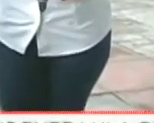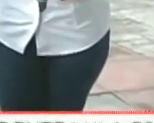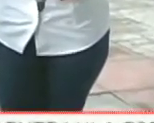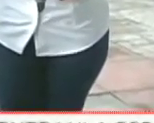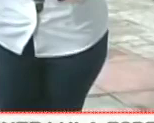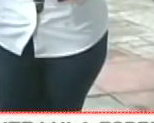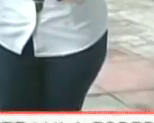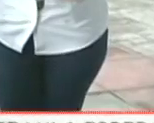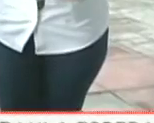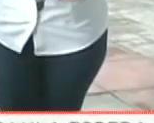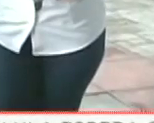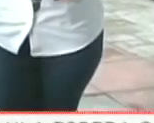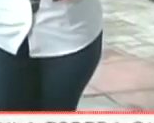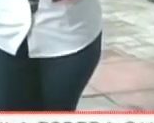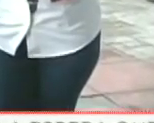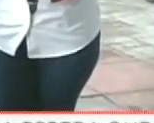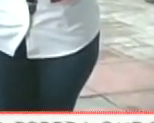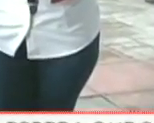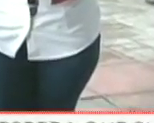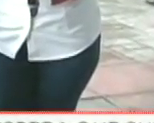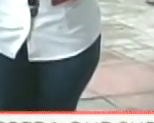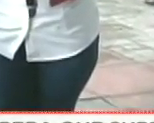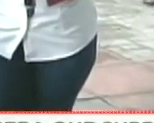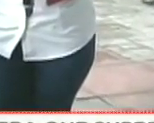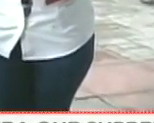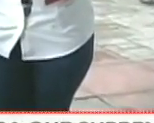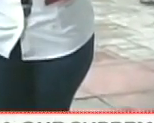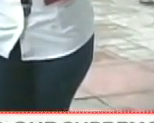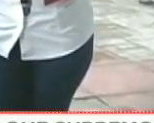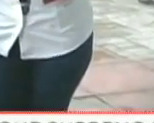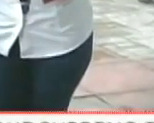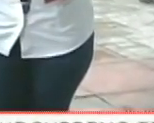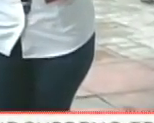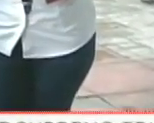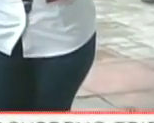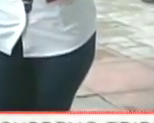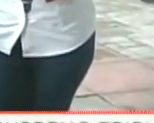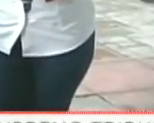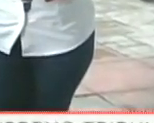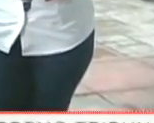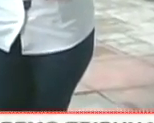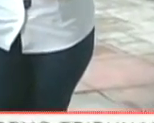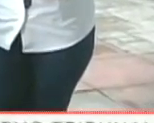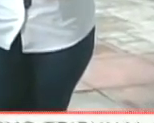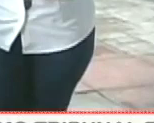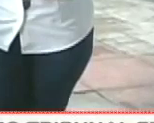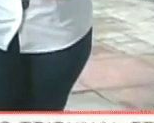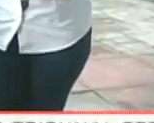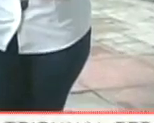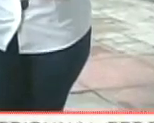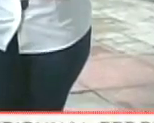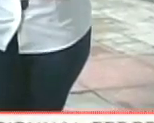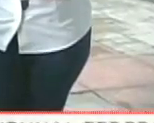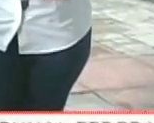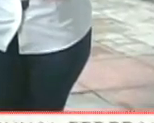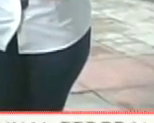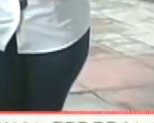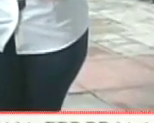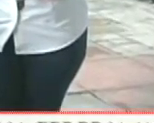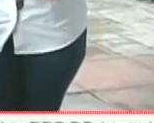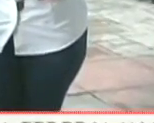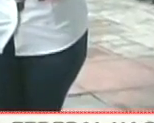desarrollo, a través de los fondos de financiamiento nacionales, a través de la banca pública y a